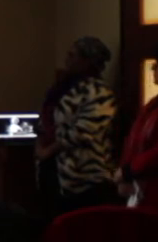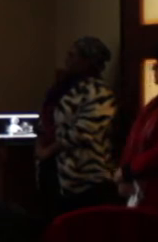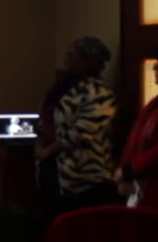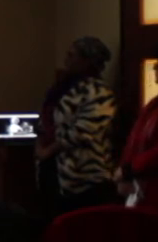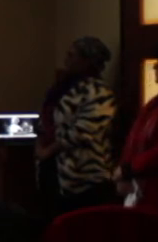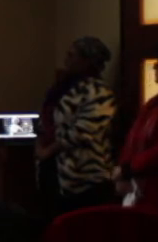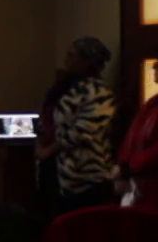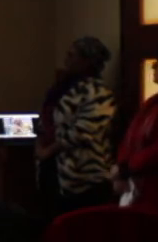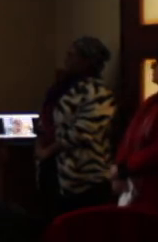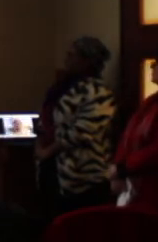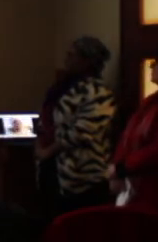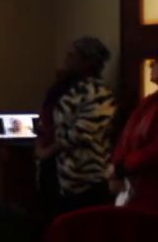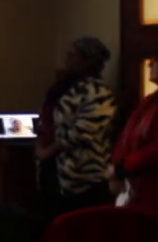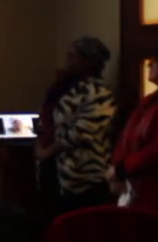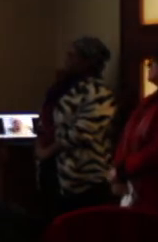lord inglés.